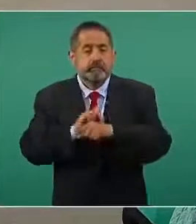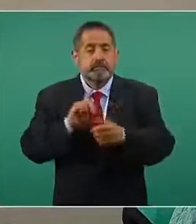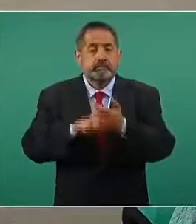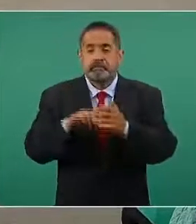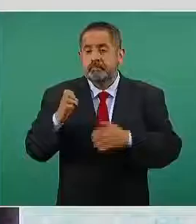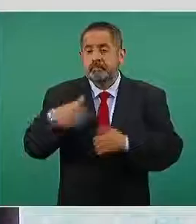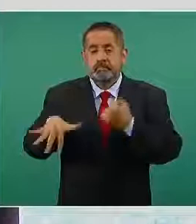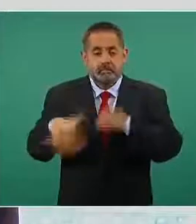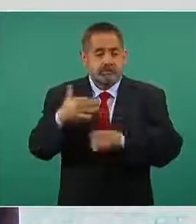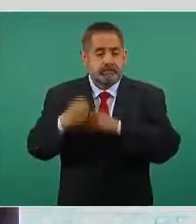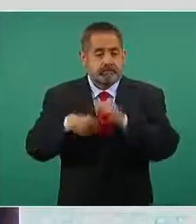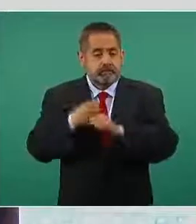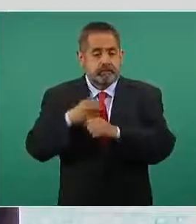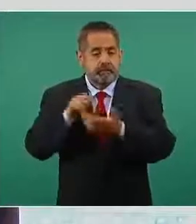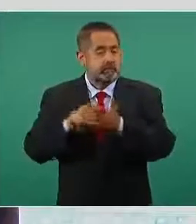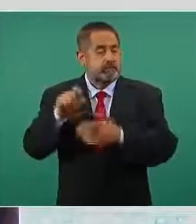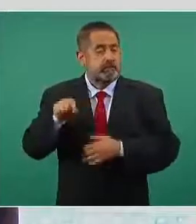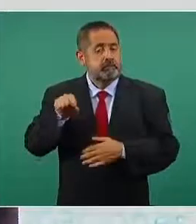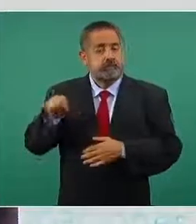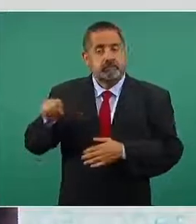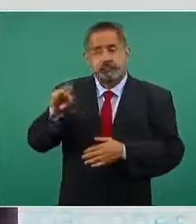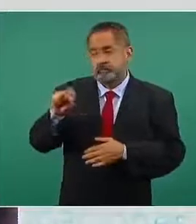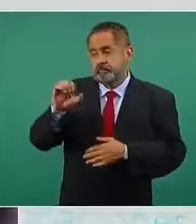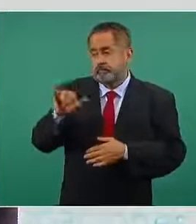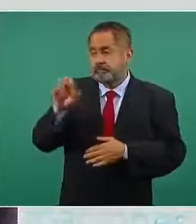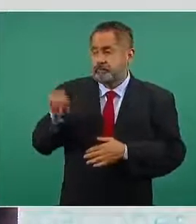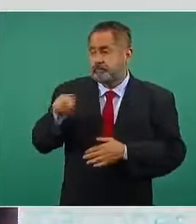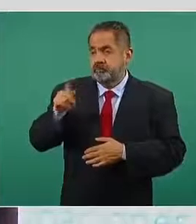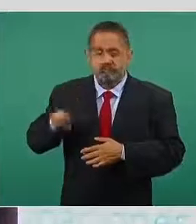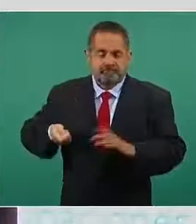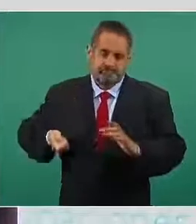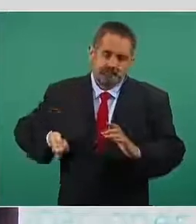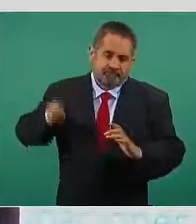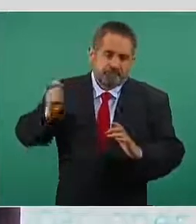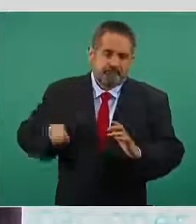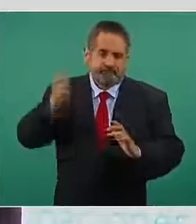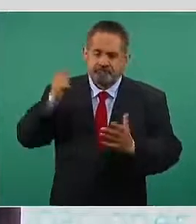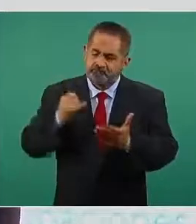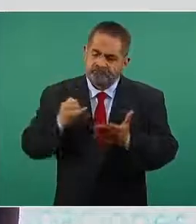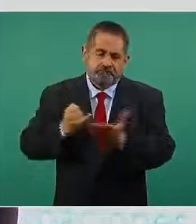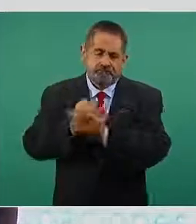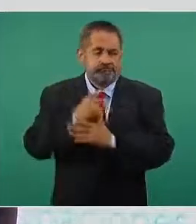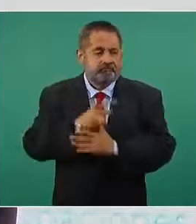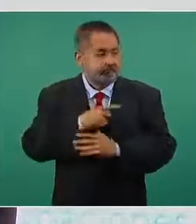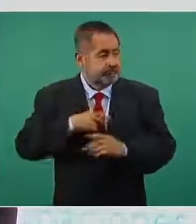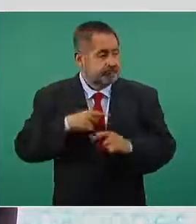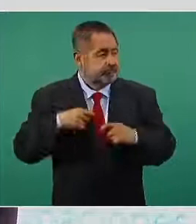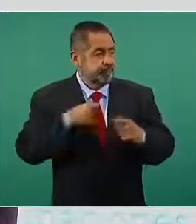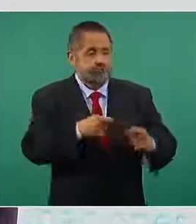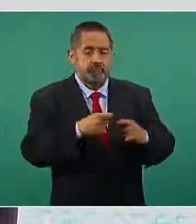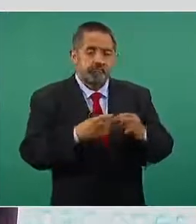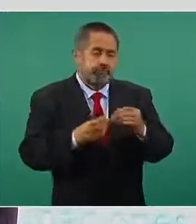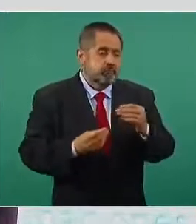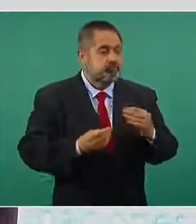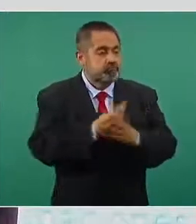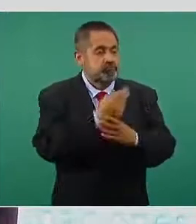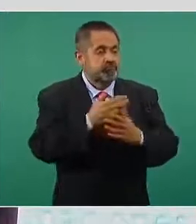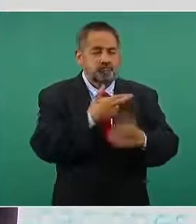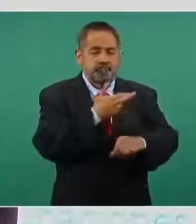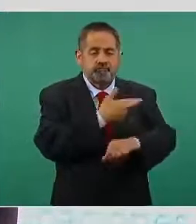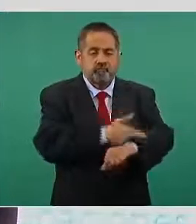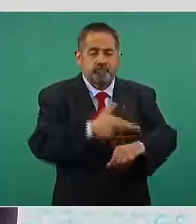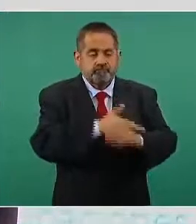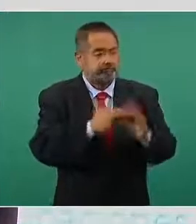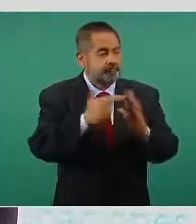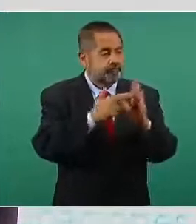del 2020, la Suprema Corte de Justicia de la Nación sentencia que se debe de emitir una nueva determinación respecto